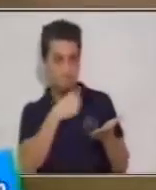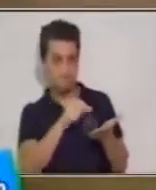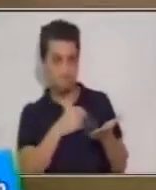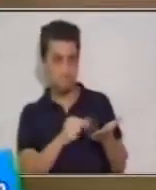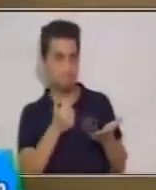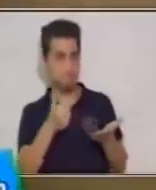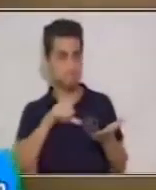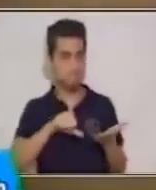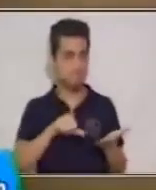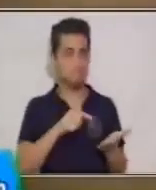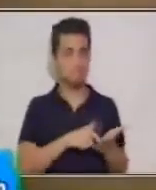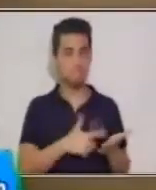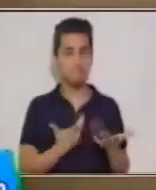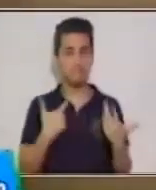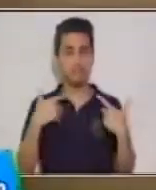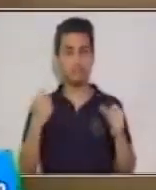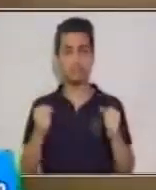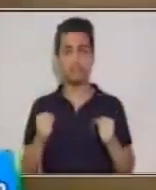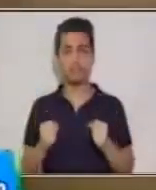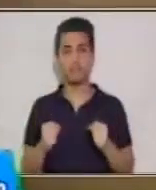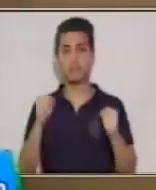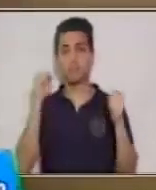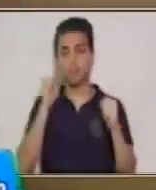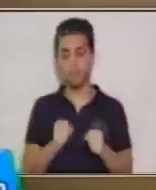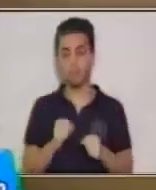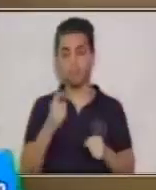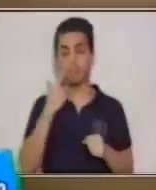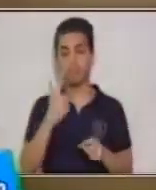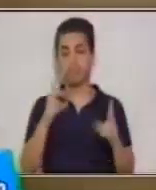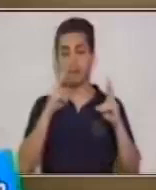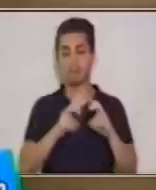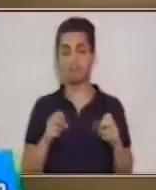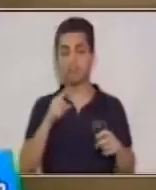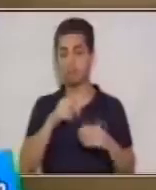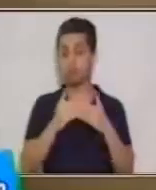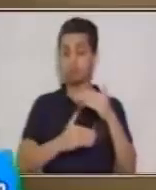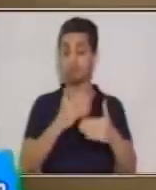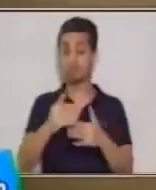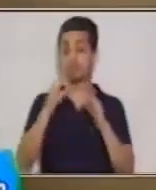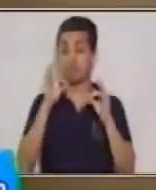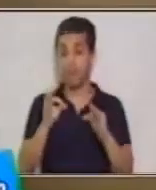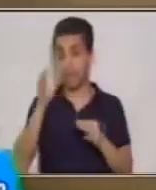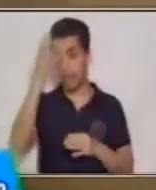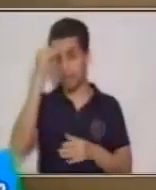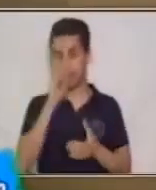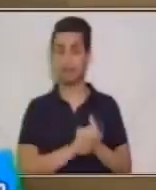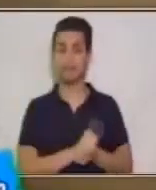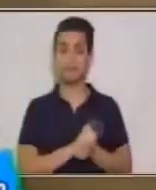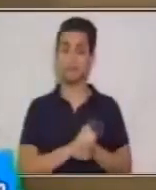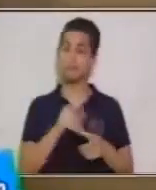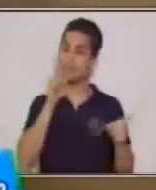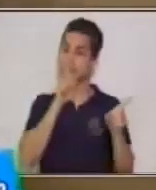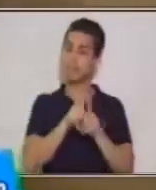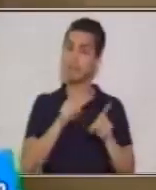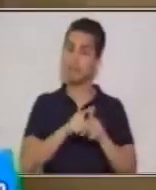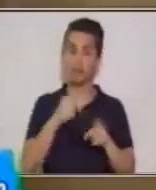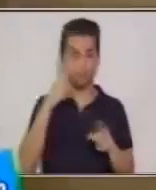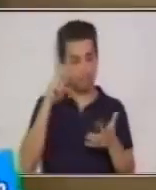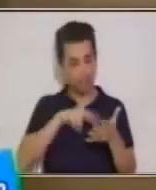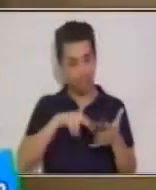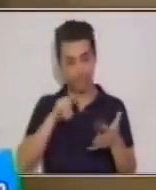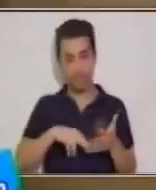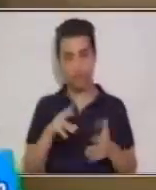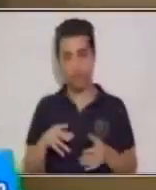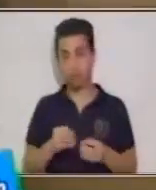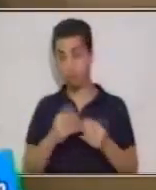tú estés haciendo y que pueda revisar tu progreso. De igual manera va a revisar qué tanto